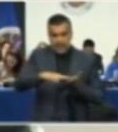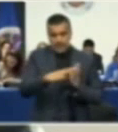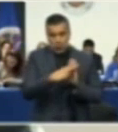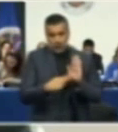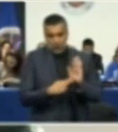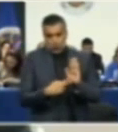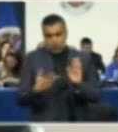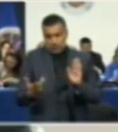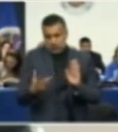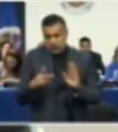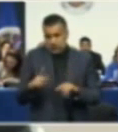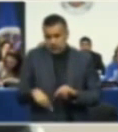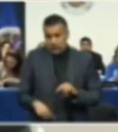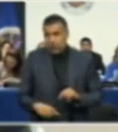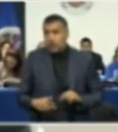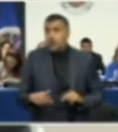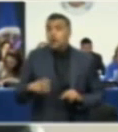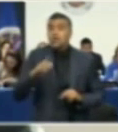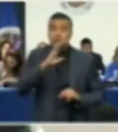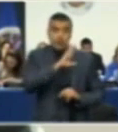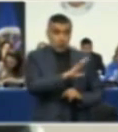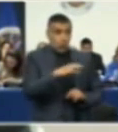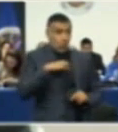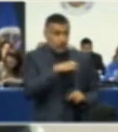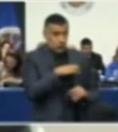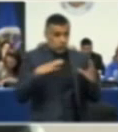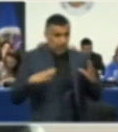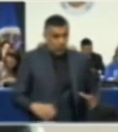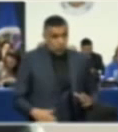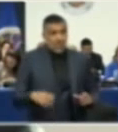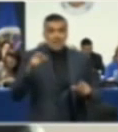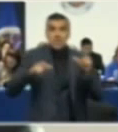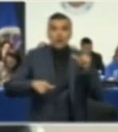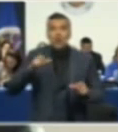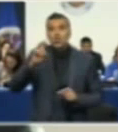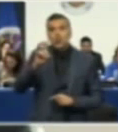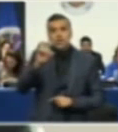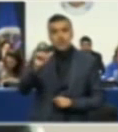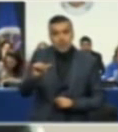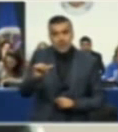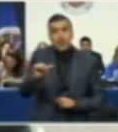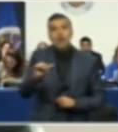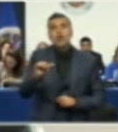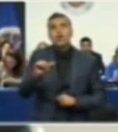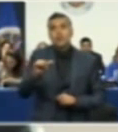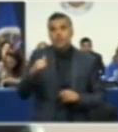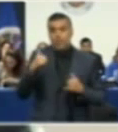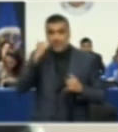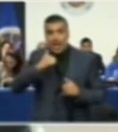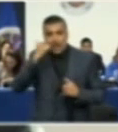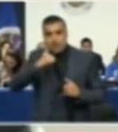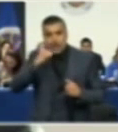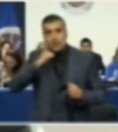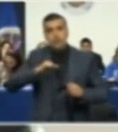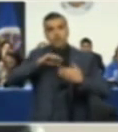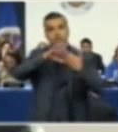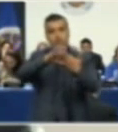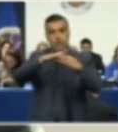contrato sería nulo. Señores comisionados, las personas con discapacidad se encuentran diariamente con